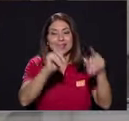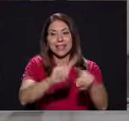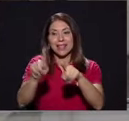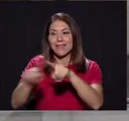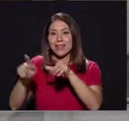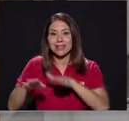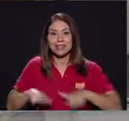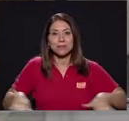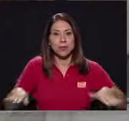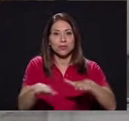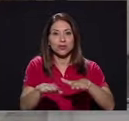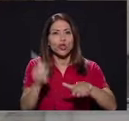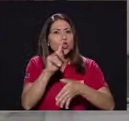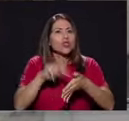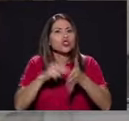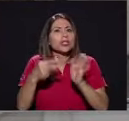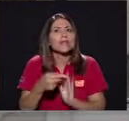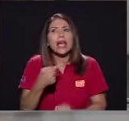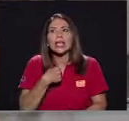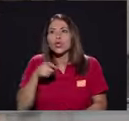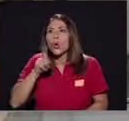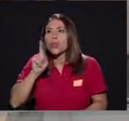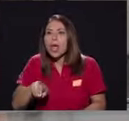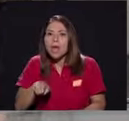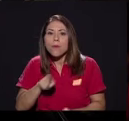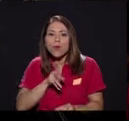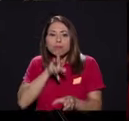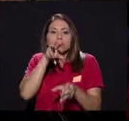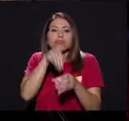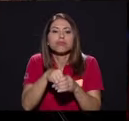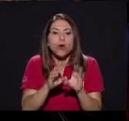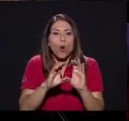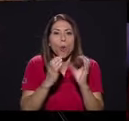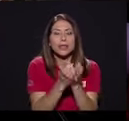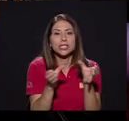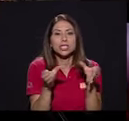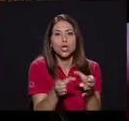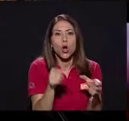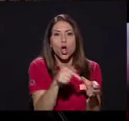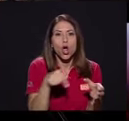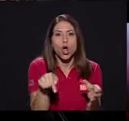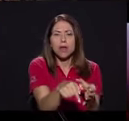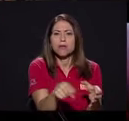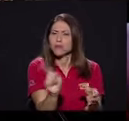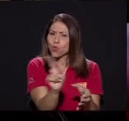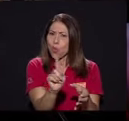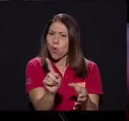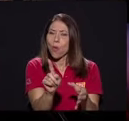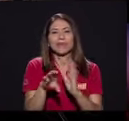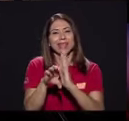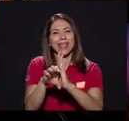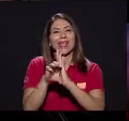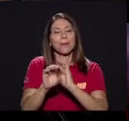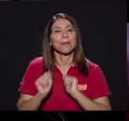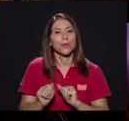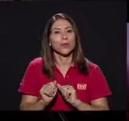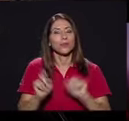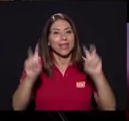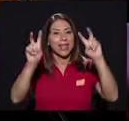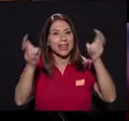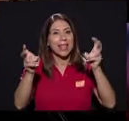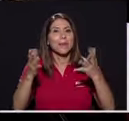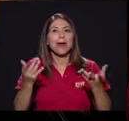diferentes espacios. No es que yo tengo que estar en una comisión X, no, puedo estar aportando, y voy a poner un rápido ejemplo, en